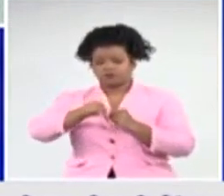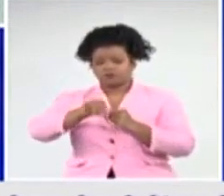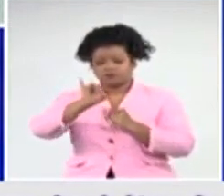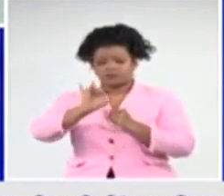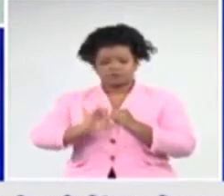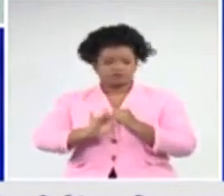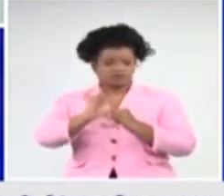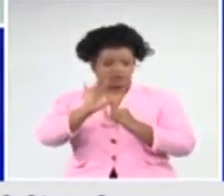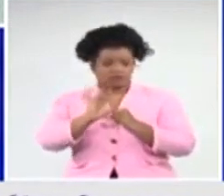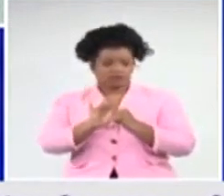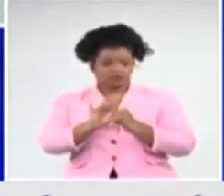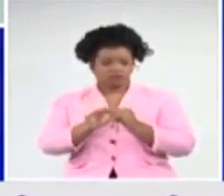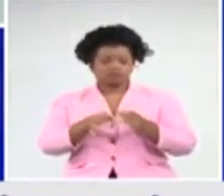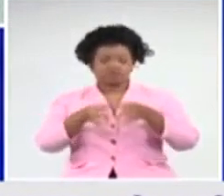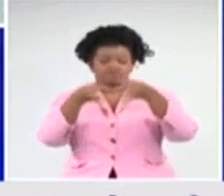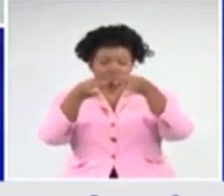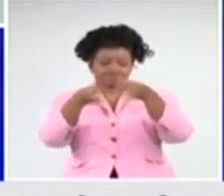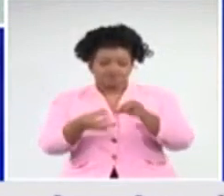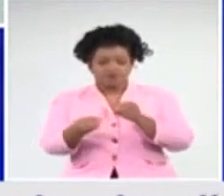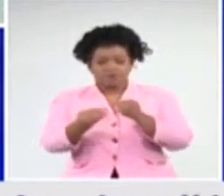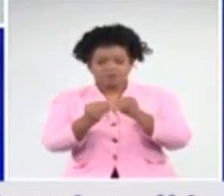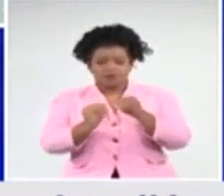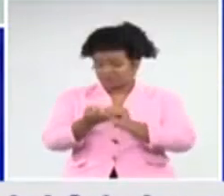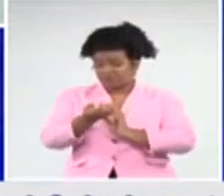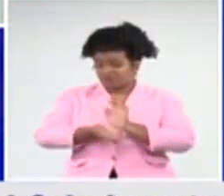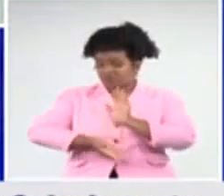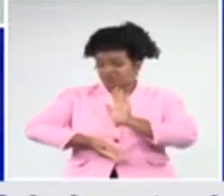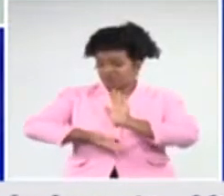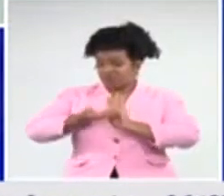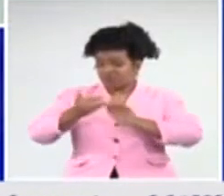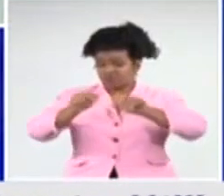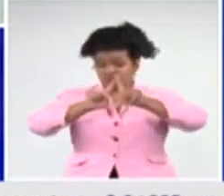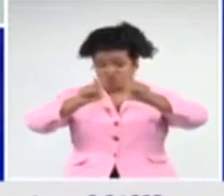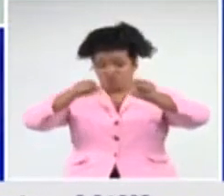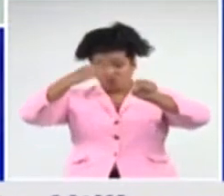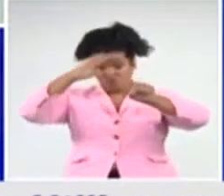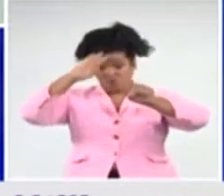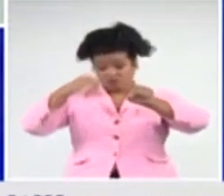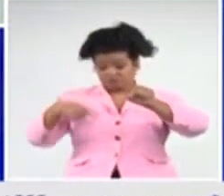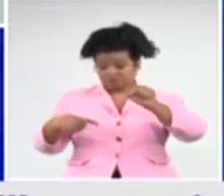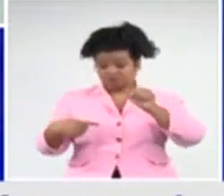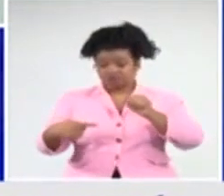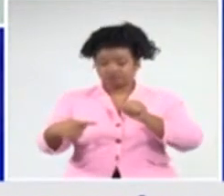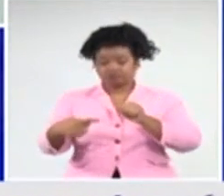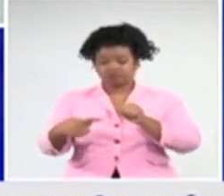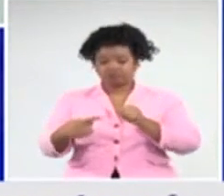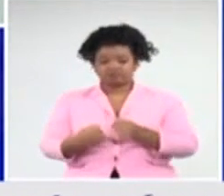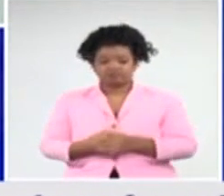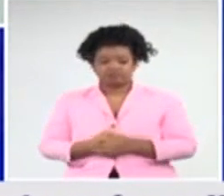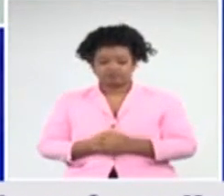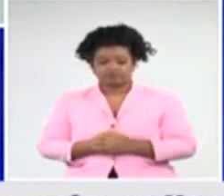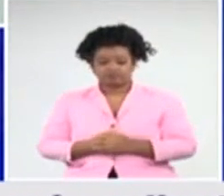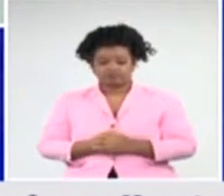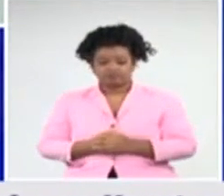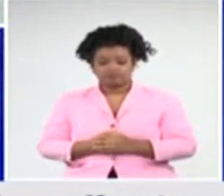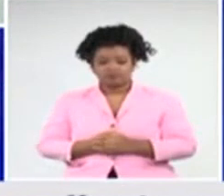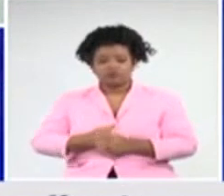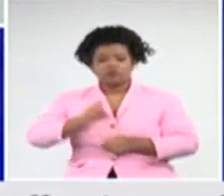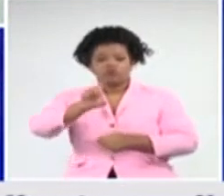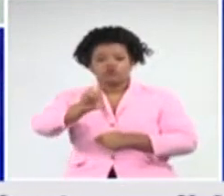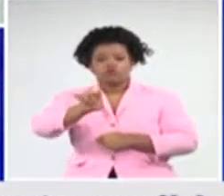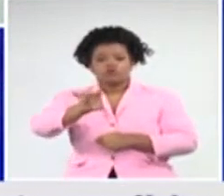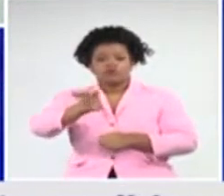99,7% pues han sido consecuencia de la transmisión autóctona. Con la pandemia, todos los días en estos últimos 15